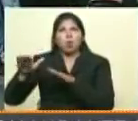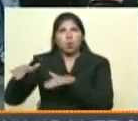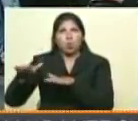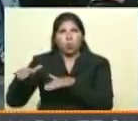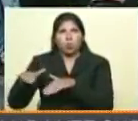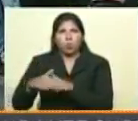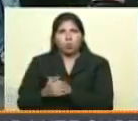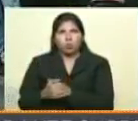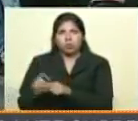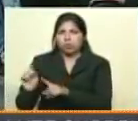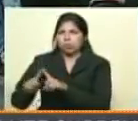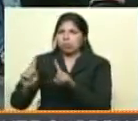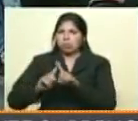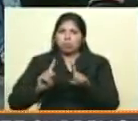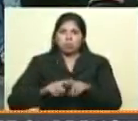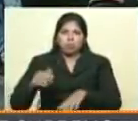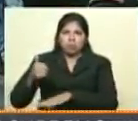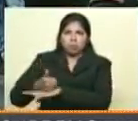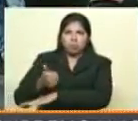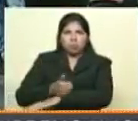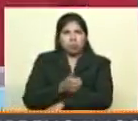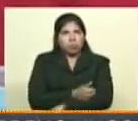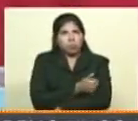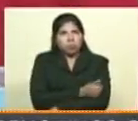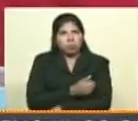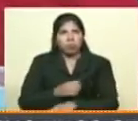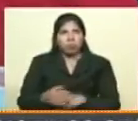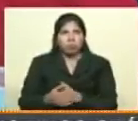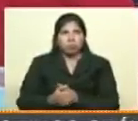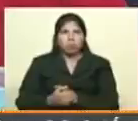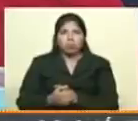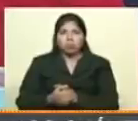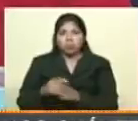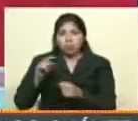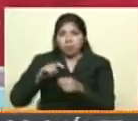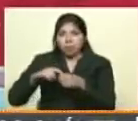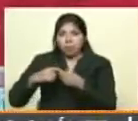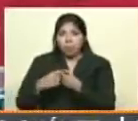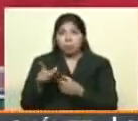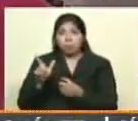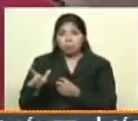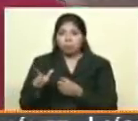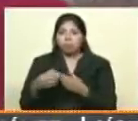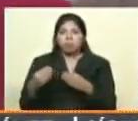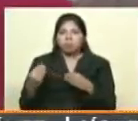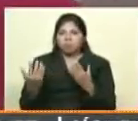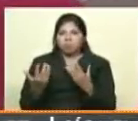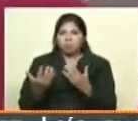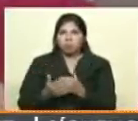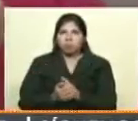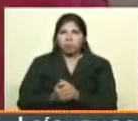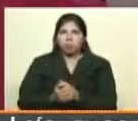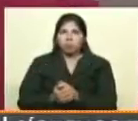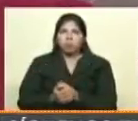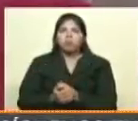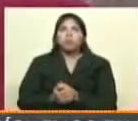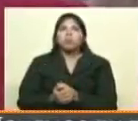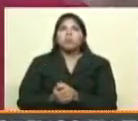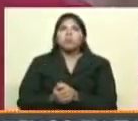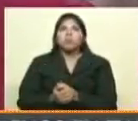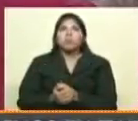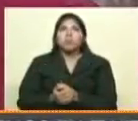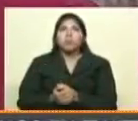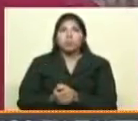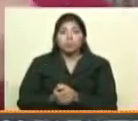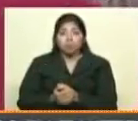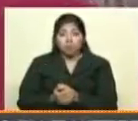de la dirección nacional de nuestro Partido Socialista Unido de Venezuela, de reafirmación, porque sacarse el